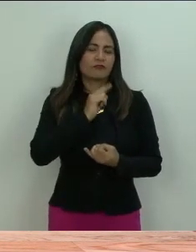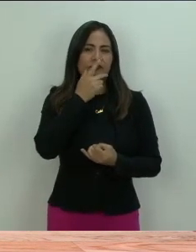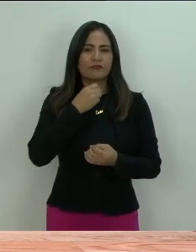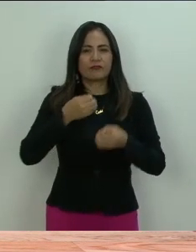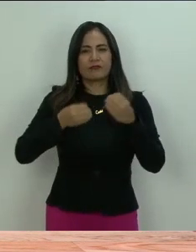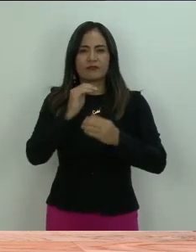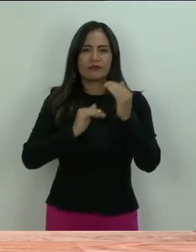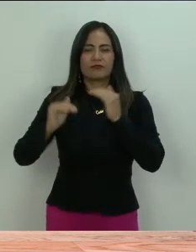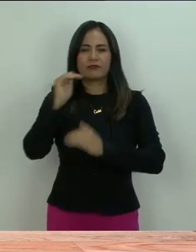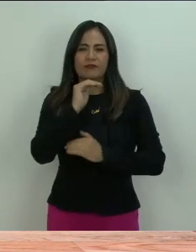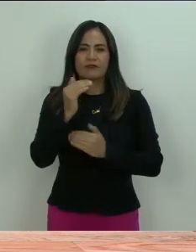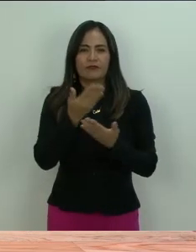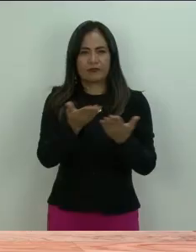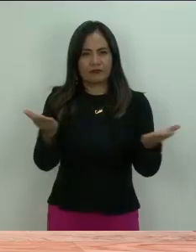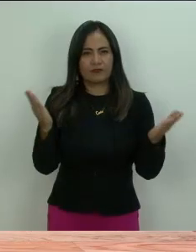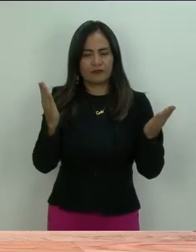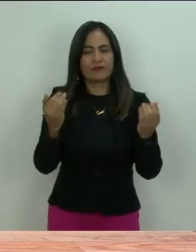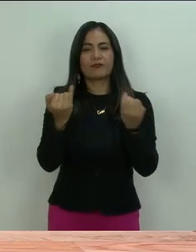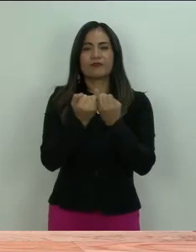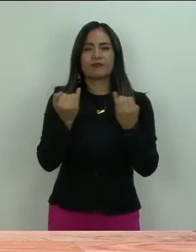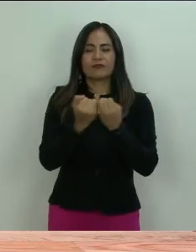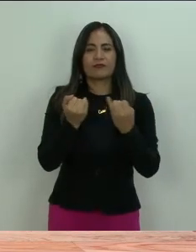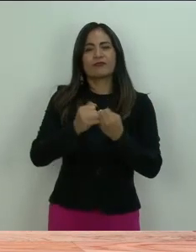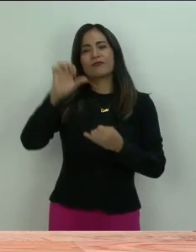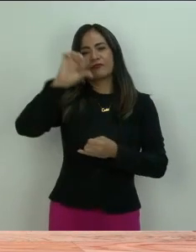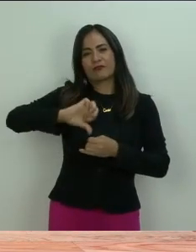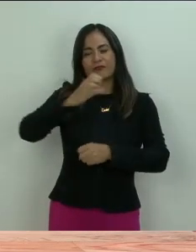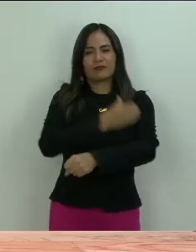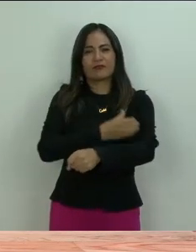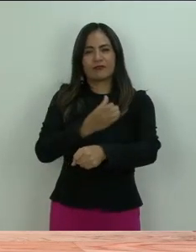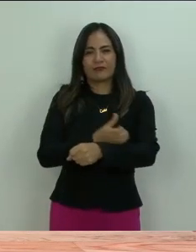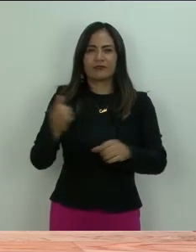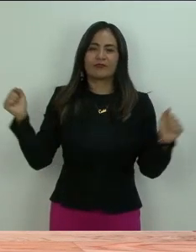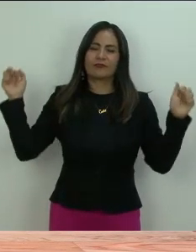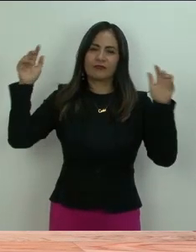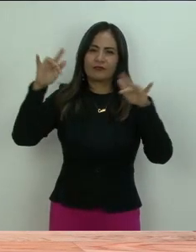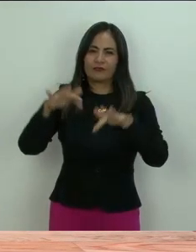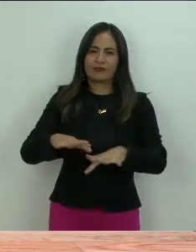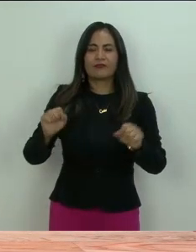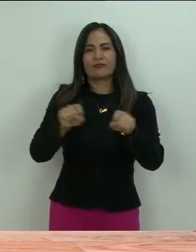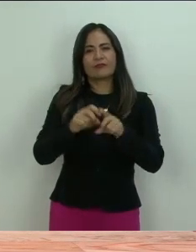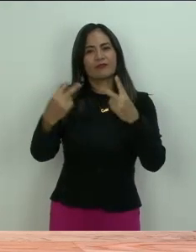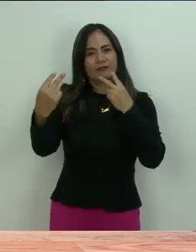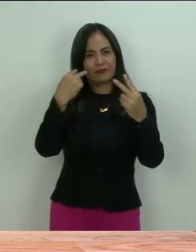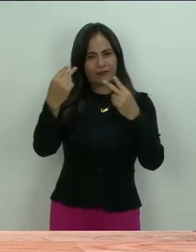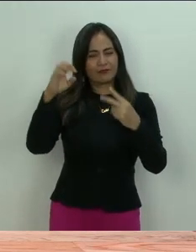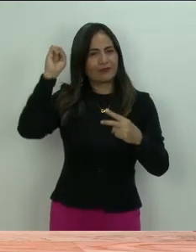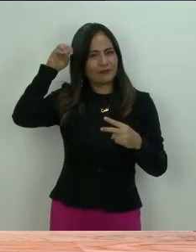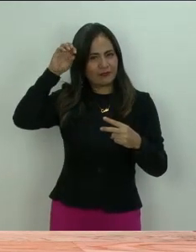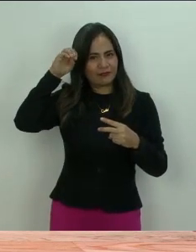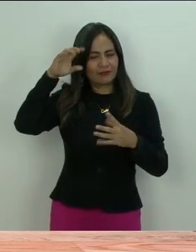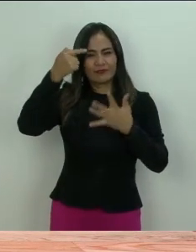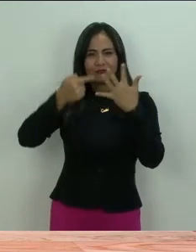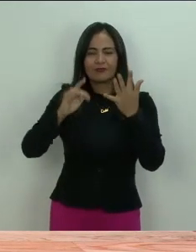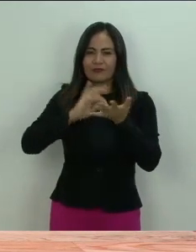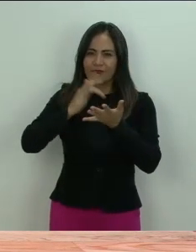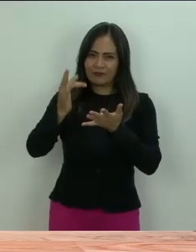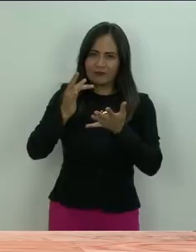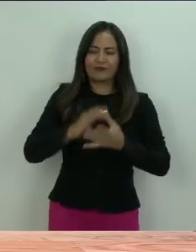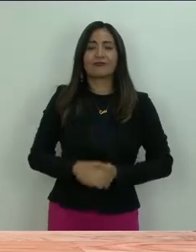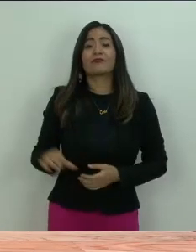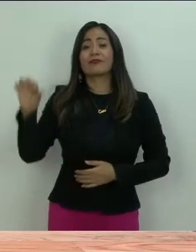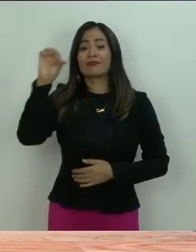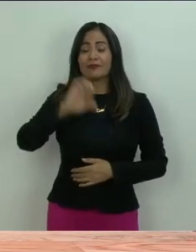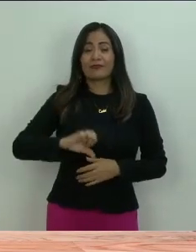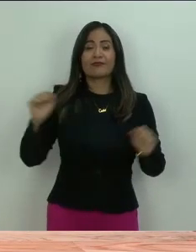magistrada, obviamente, y a todos los que nos acompañan en este recinto y a quien nos sigue también en las redes sociales. Hoy